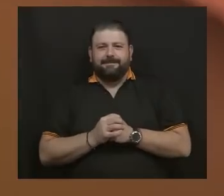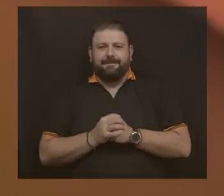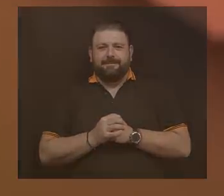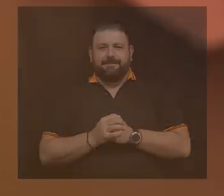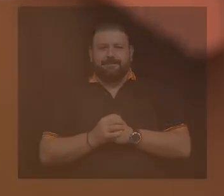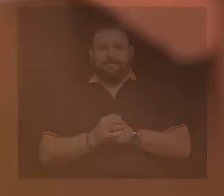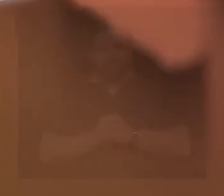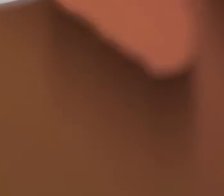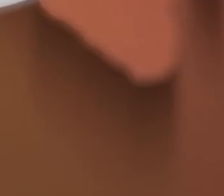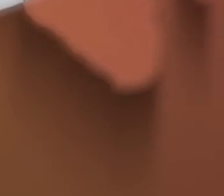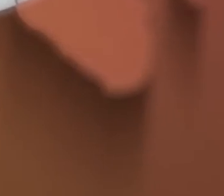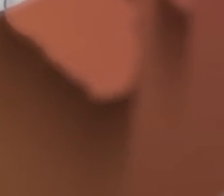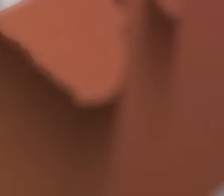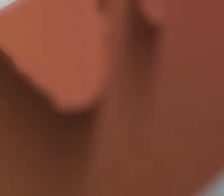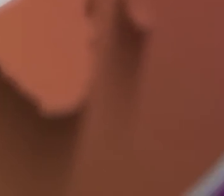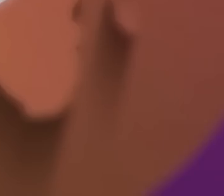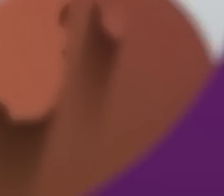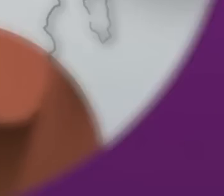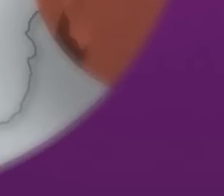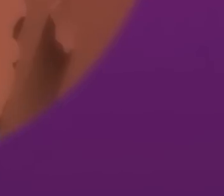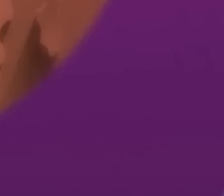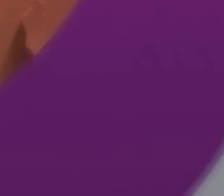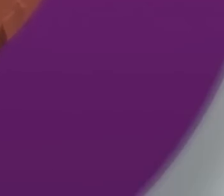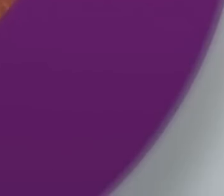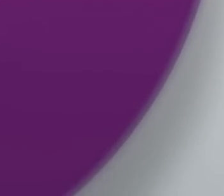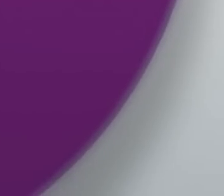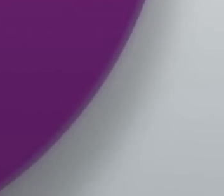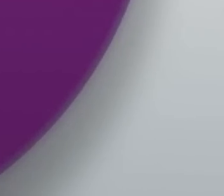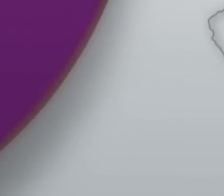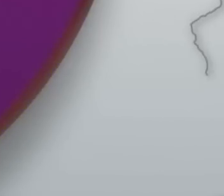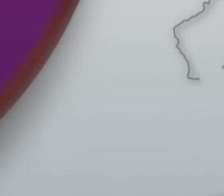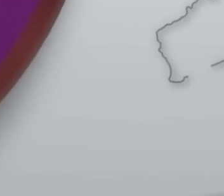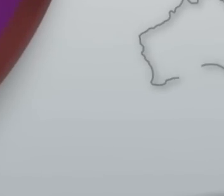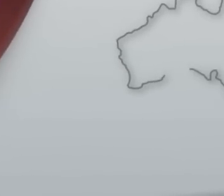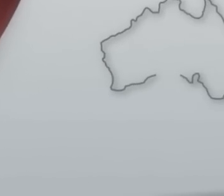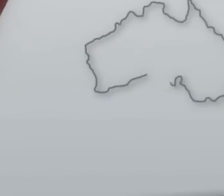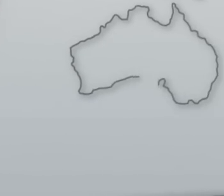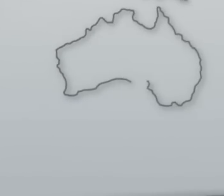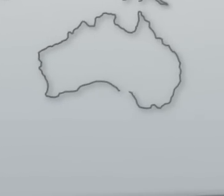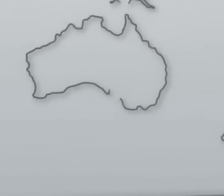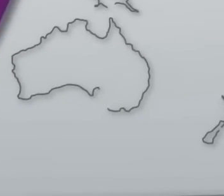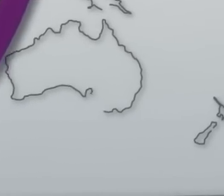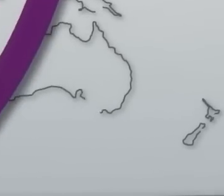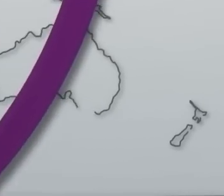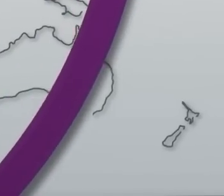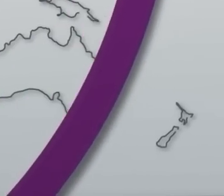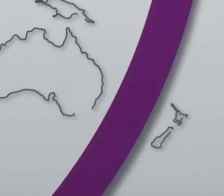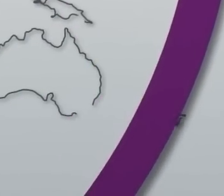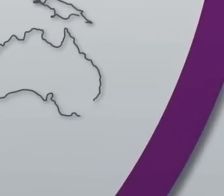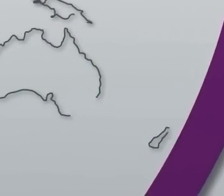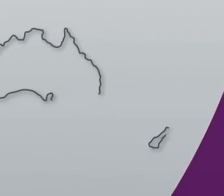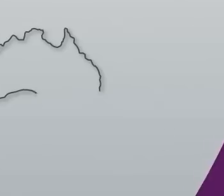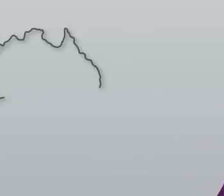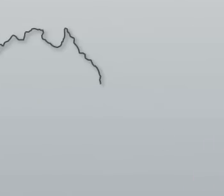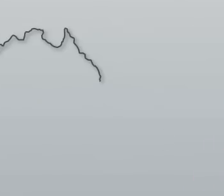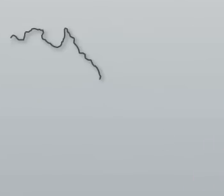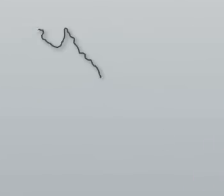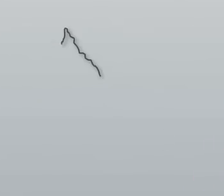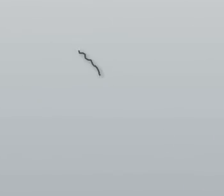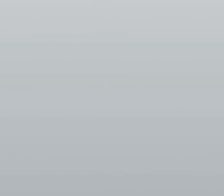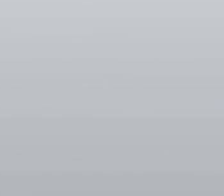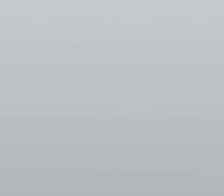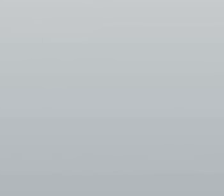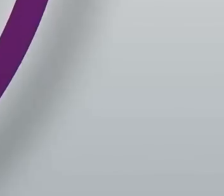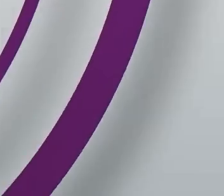Ha sido todo por hoy. Recuerda usar y compartir Mundo Morado para hacer crecer